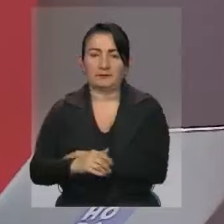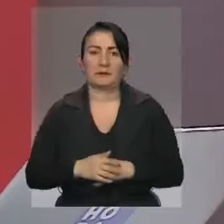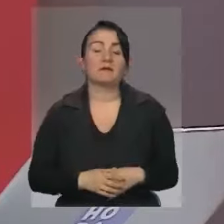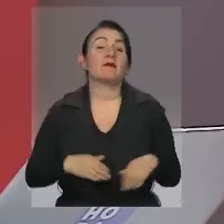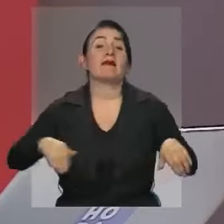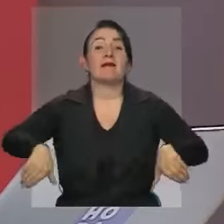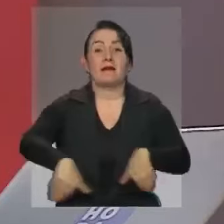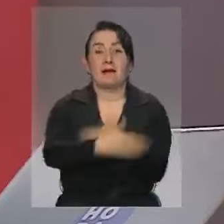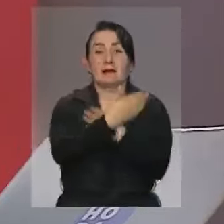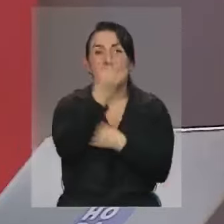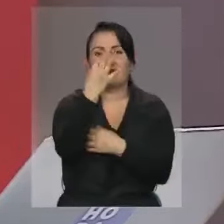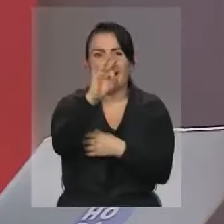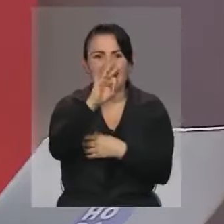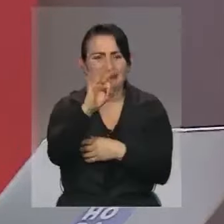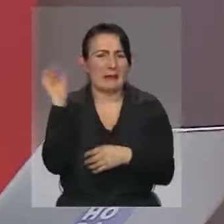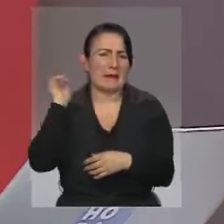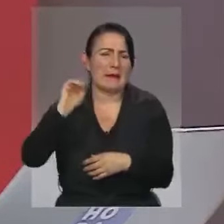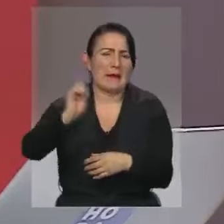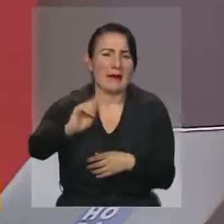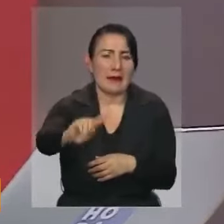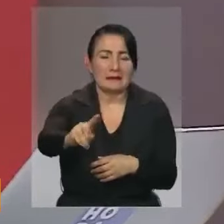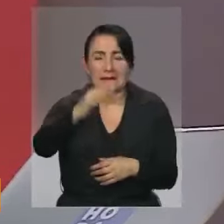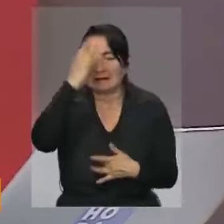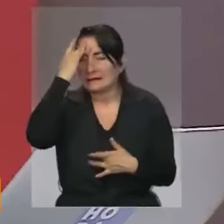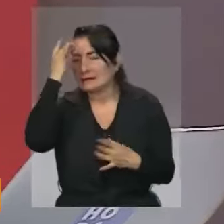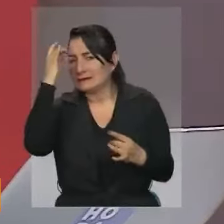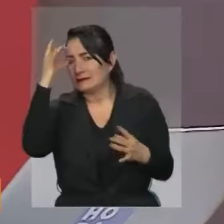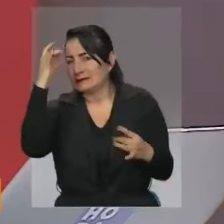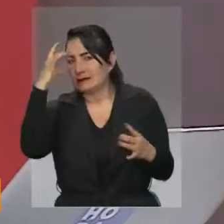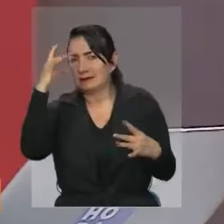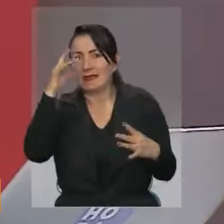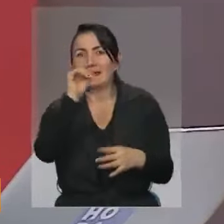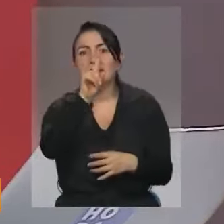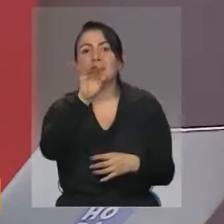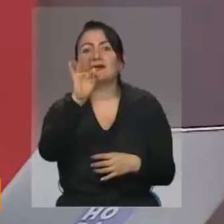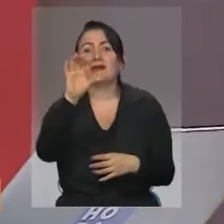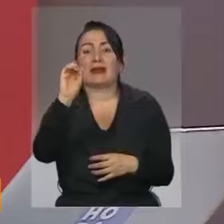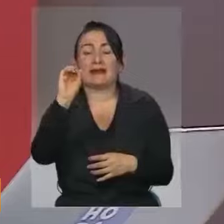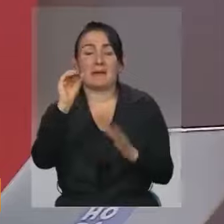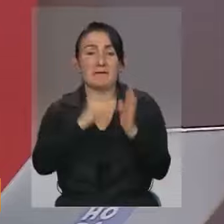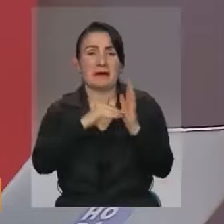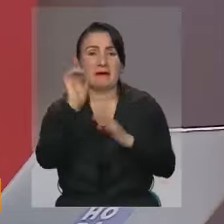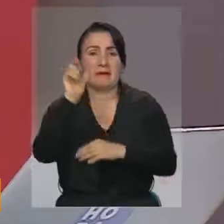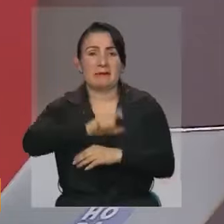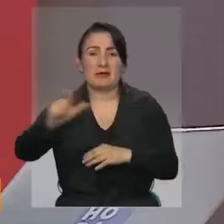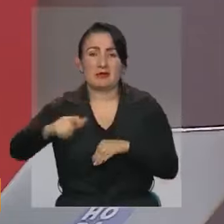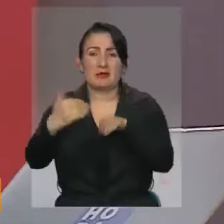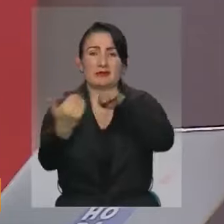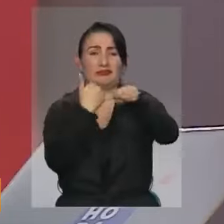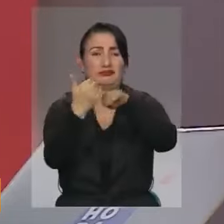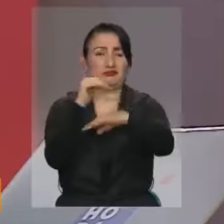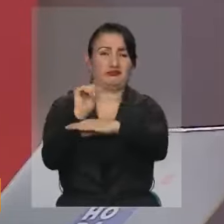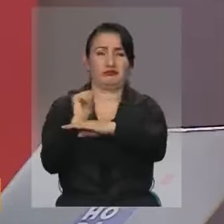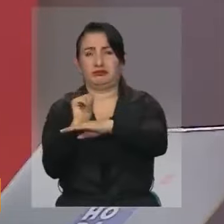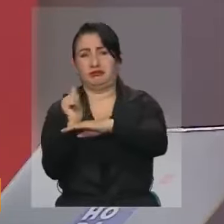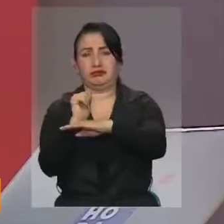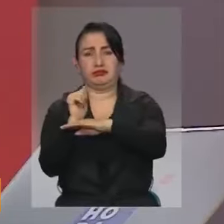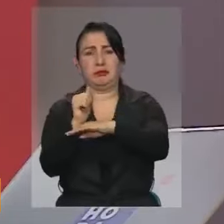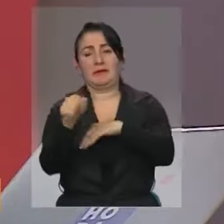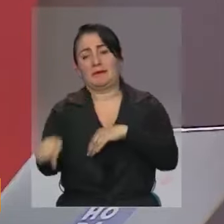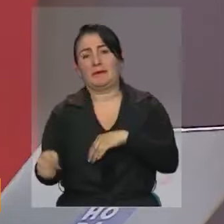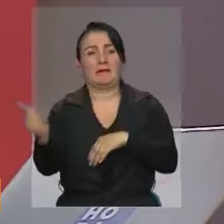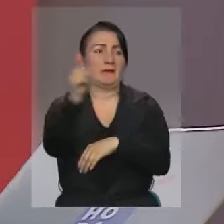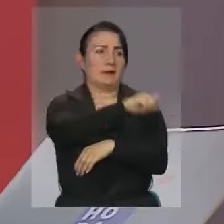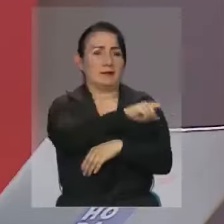La calle 13 ha sido durante décadas un dolor de cabeza para más de 130 mil conductores y pasajeros que se movilizan desde y